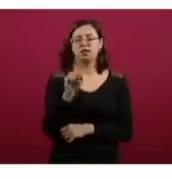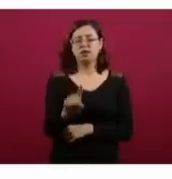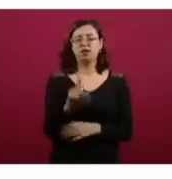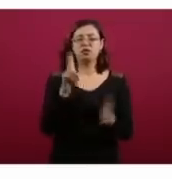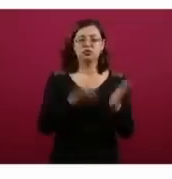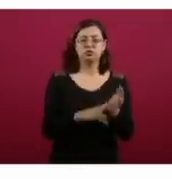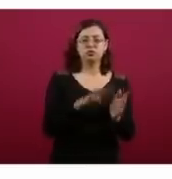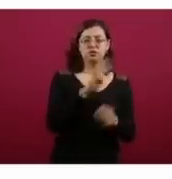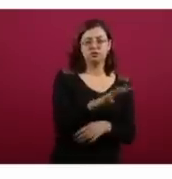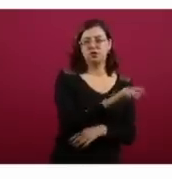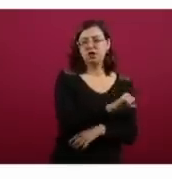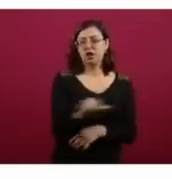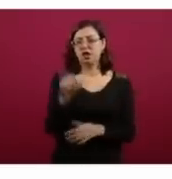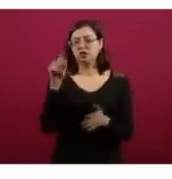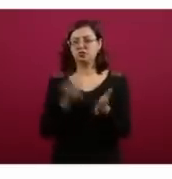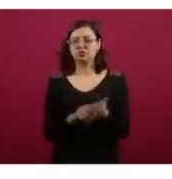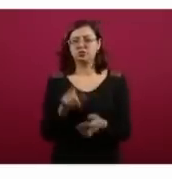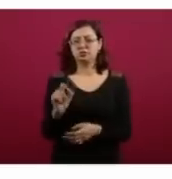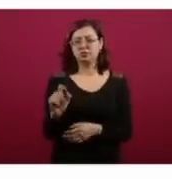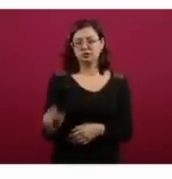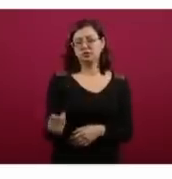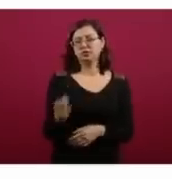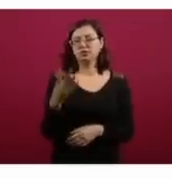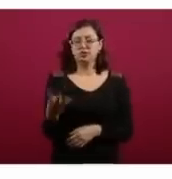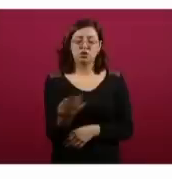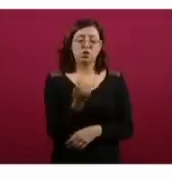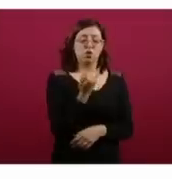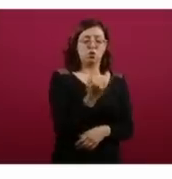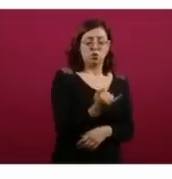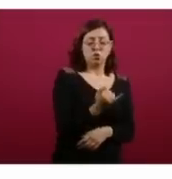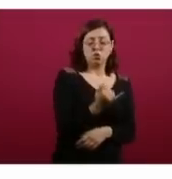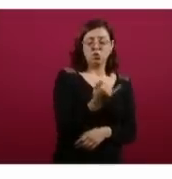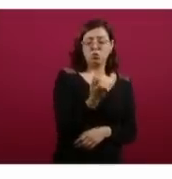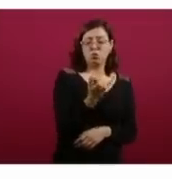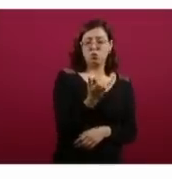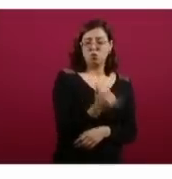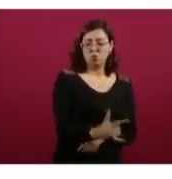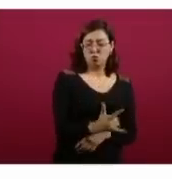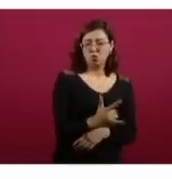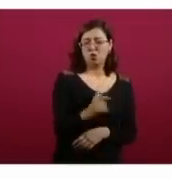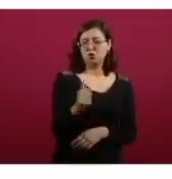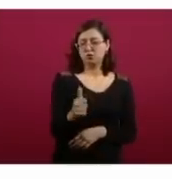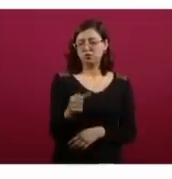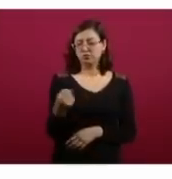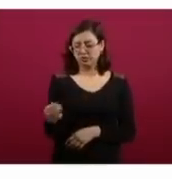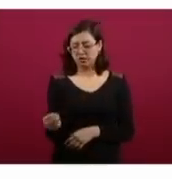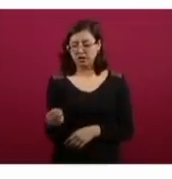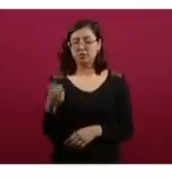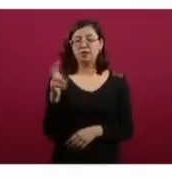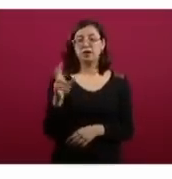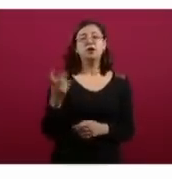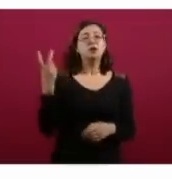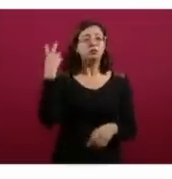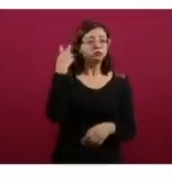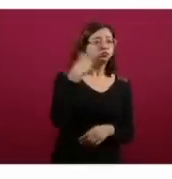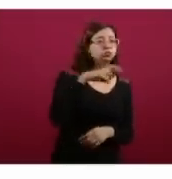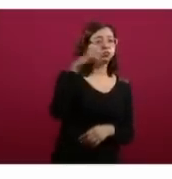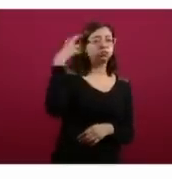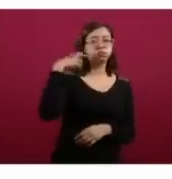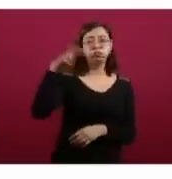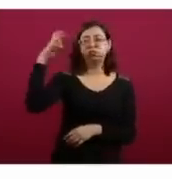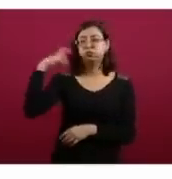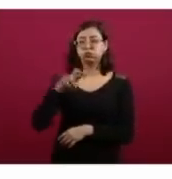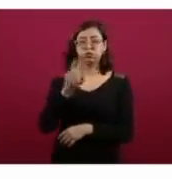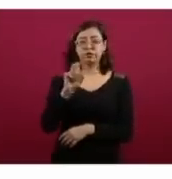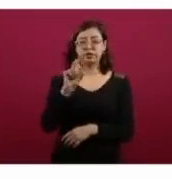2019-2024. Durante los meses de julio, agosto y septiembre, emprendimos un viaje por las 32 entidades federativas